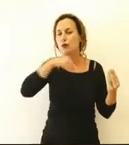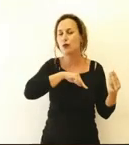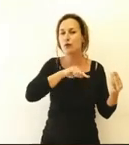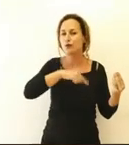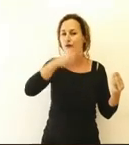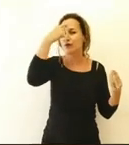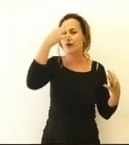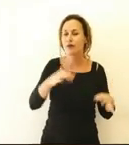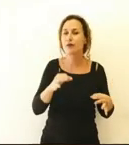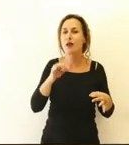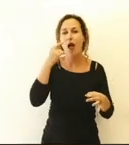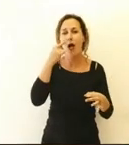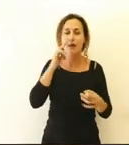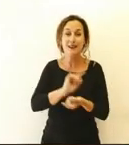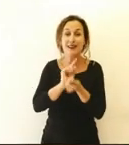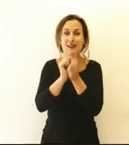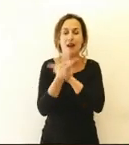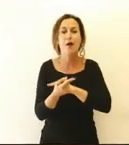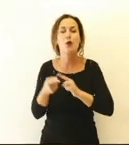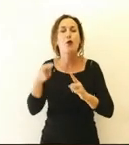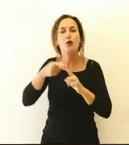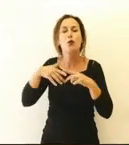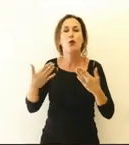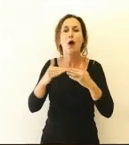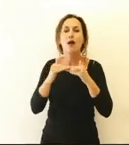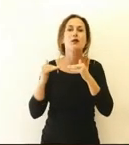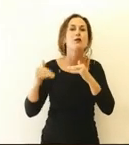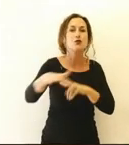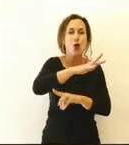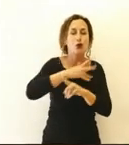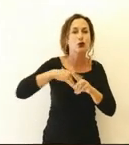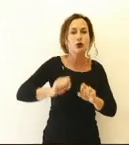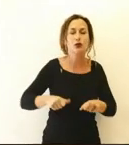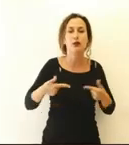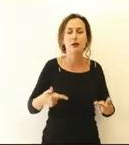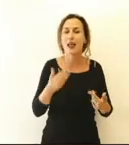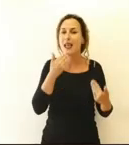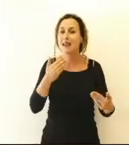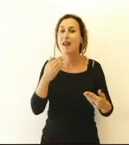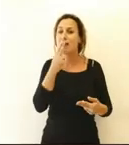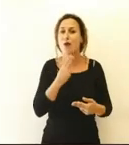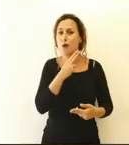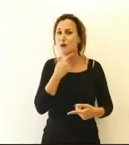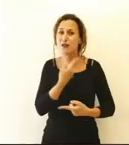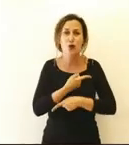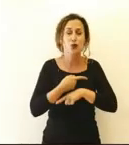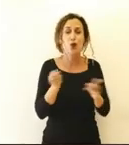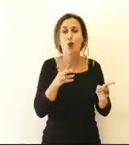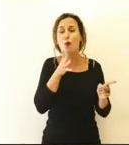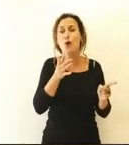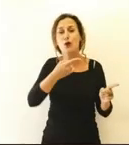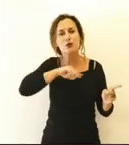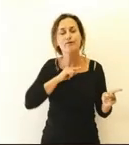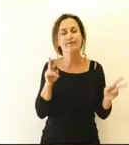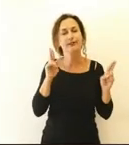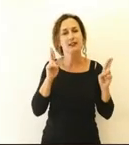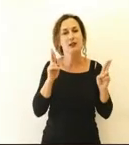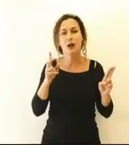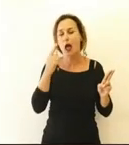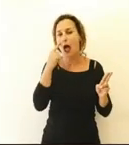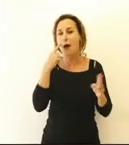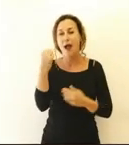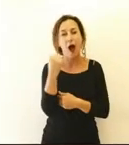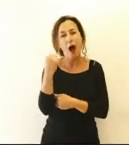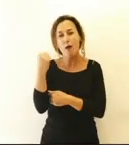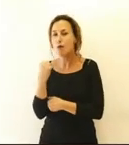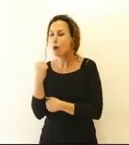la sostenibilidad solo puede lograrse con el compromiso de todos. Es por ello que esperamos el mayor respaldo político